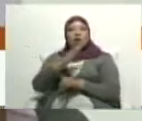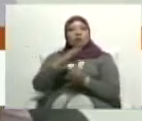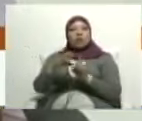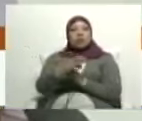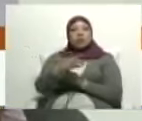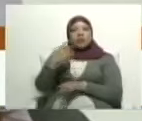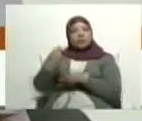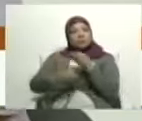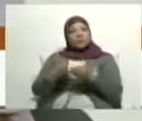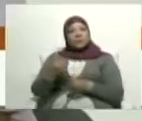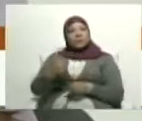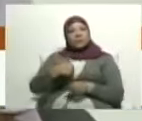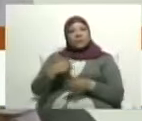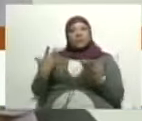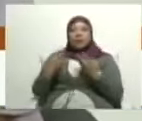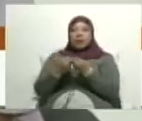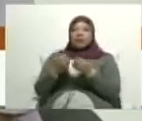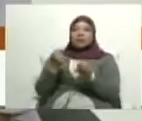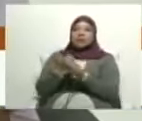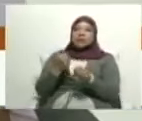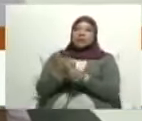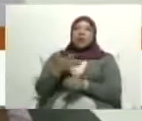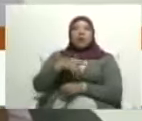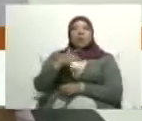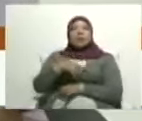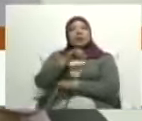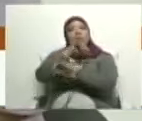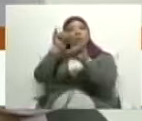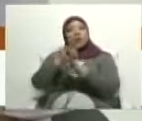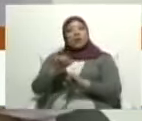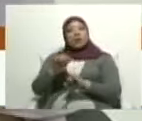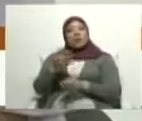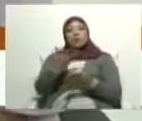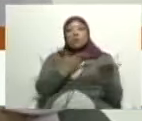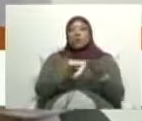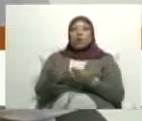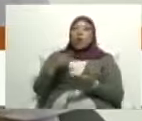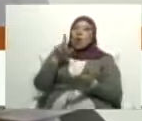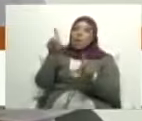Así que yo con ustedes me siento muy feliz de recibir sus